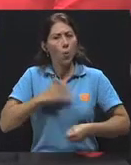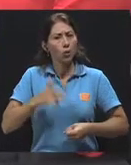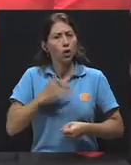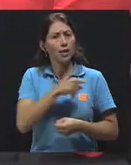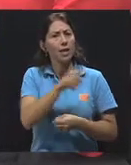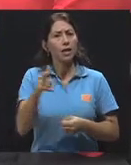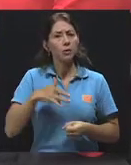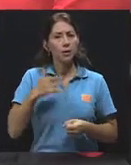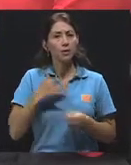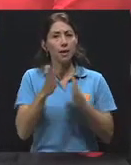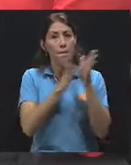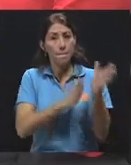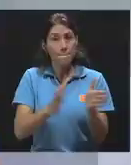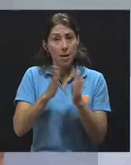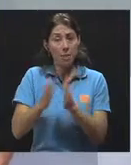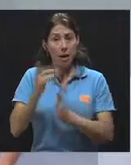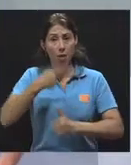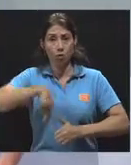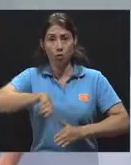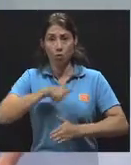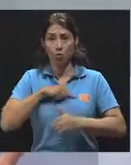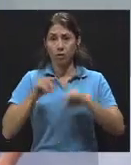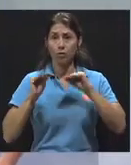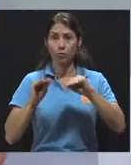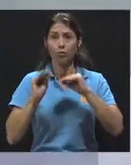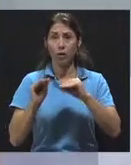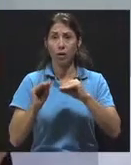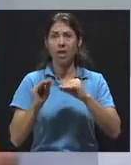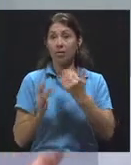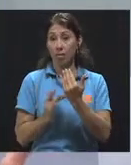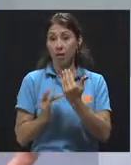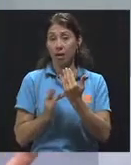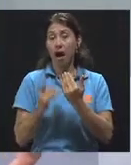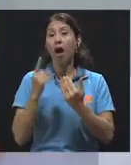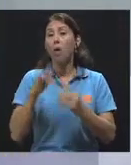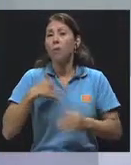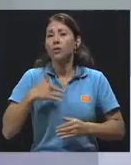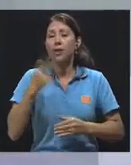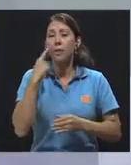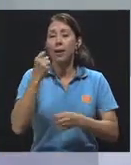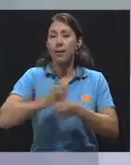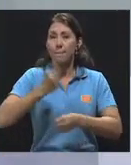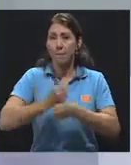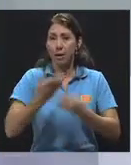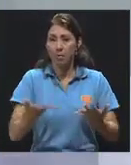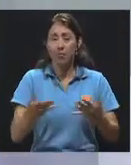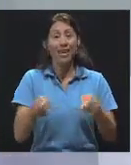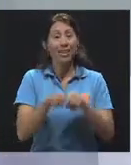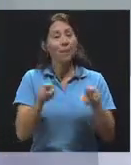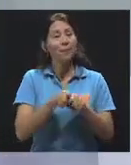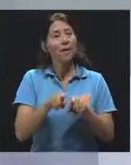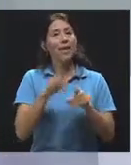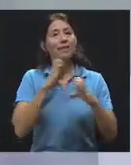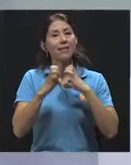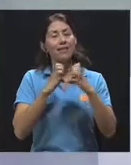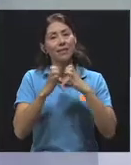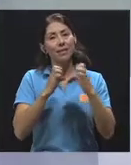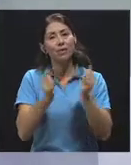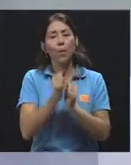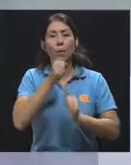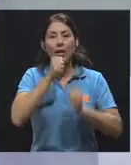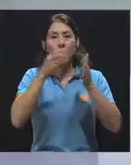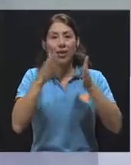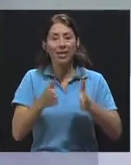cómo sienten que iban preparados con la preparación nuestra, que es una preparación técnica para la empleabilidad y para el trabajo, ¿verdad? Y también con entrevistas